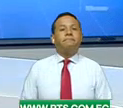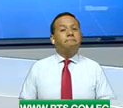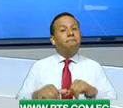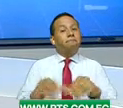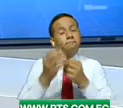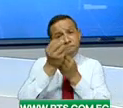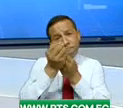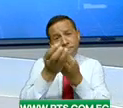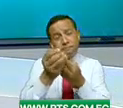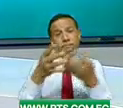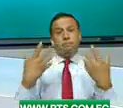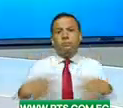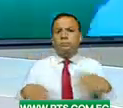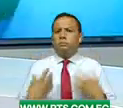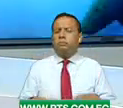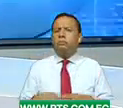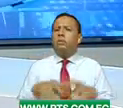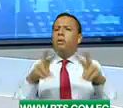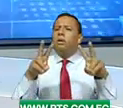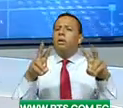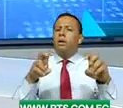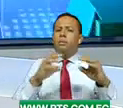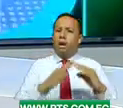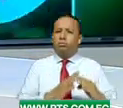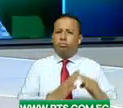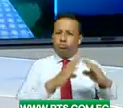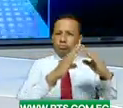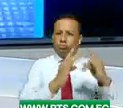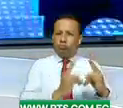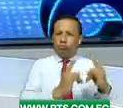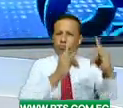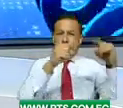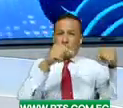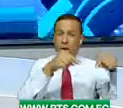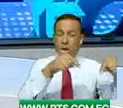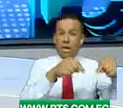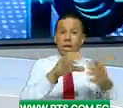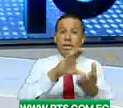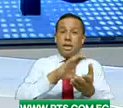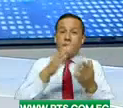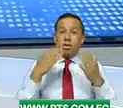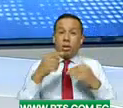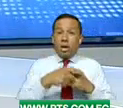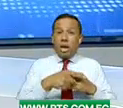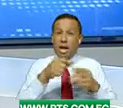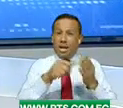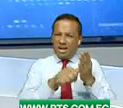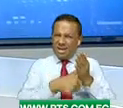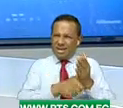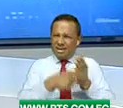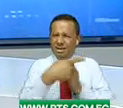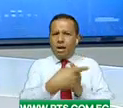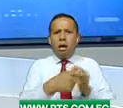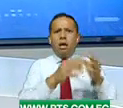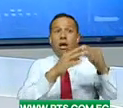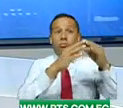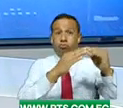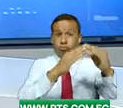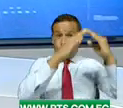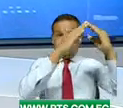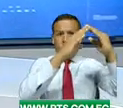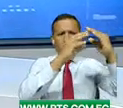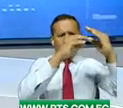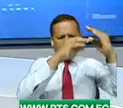Continuamos informando. Material de la fachada del edificio donde funciona el registro civil en el centro de Guayaquil cayó a la calzada. Los transeúntes se